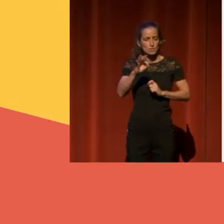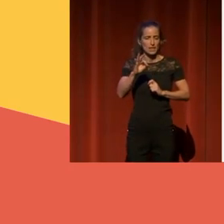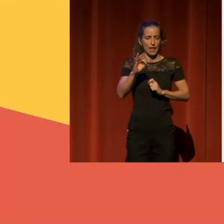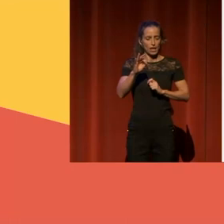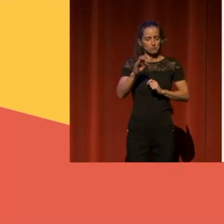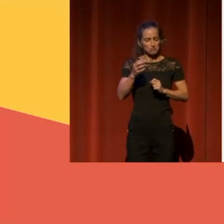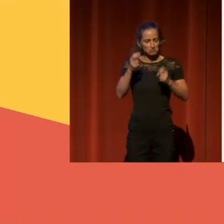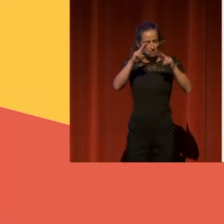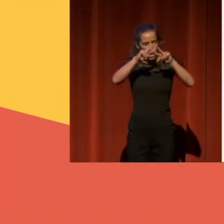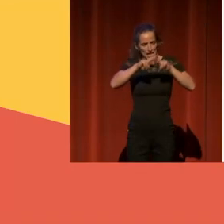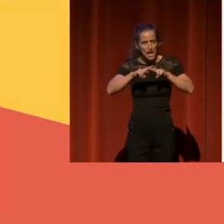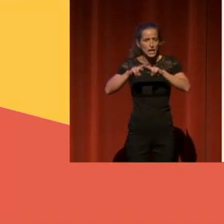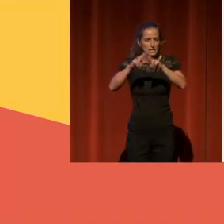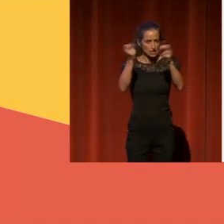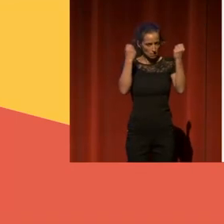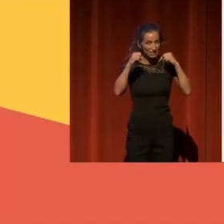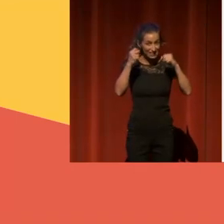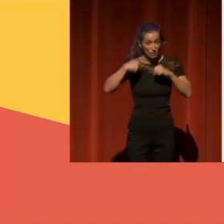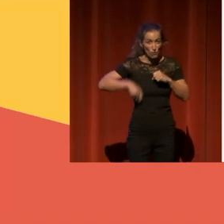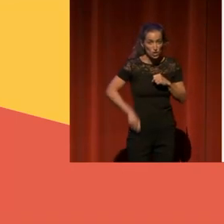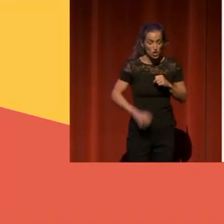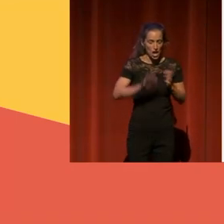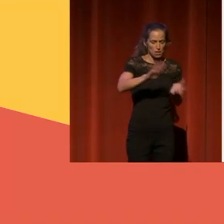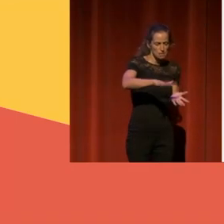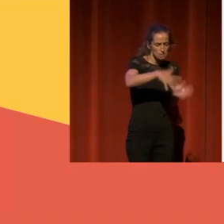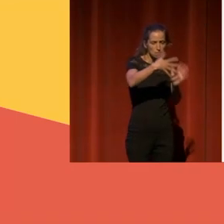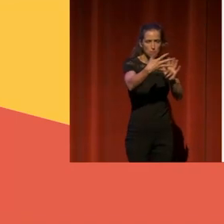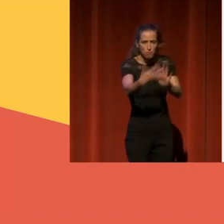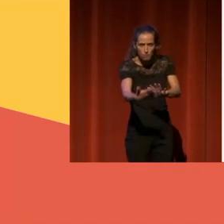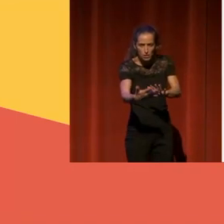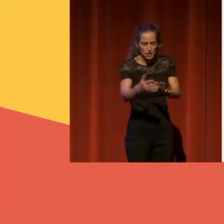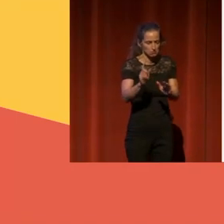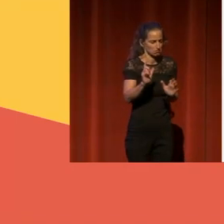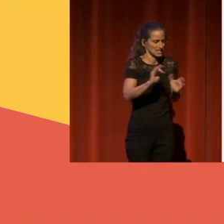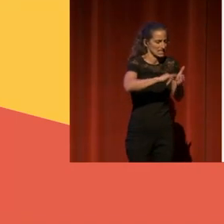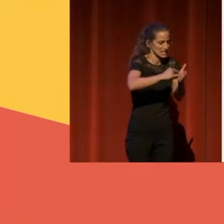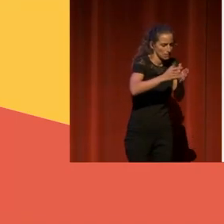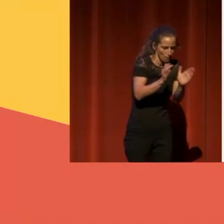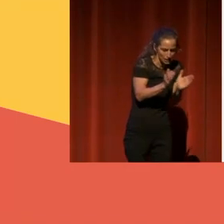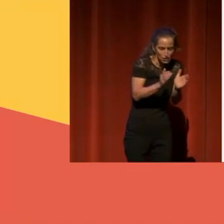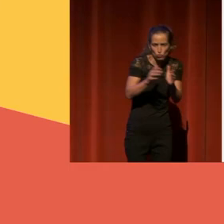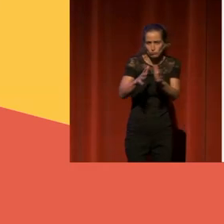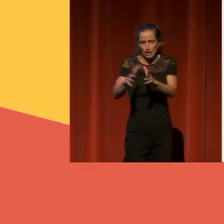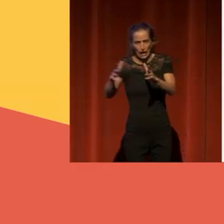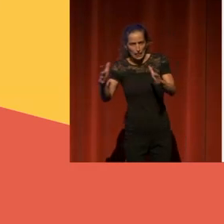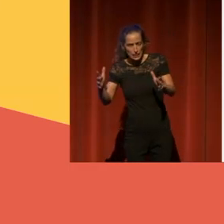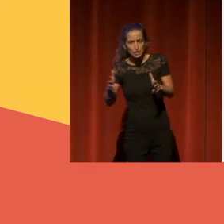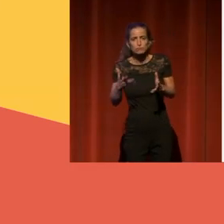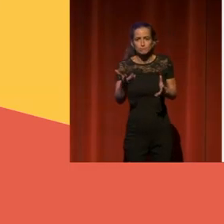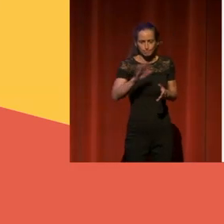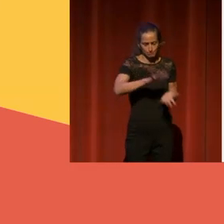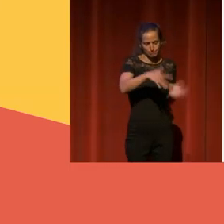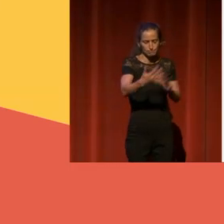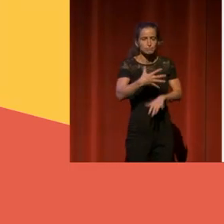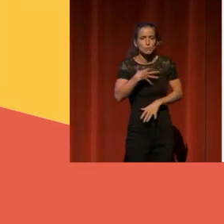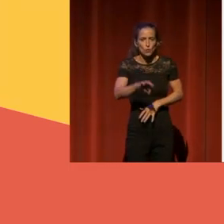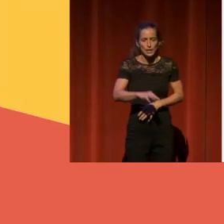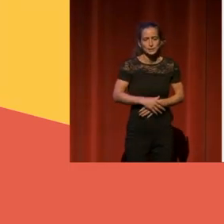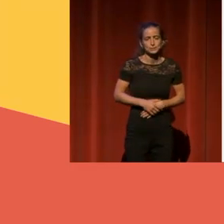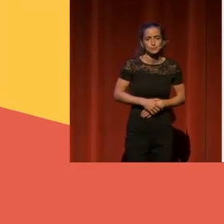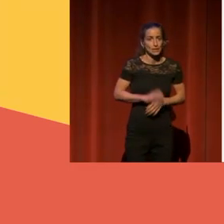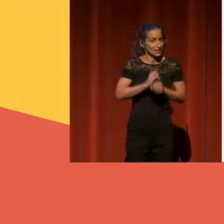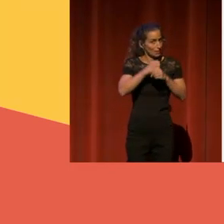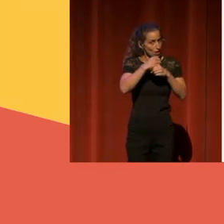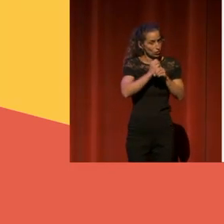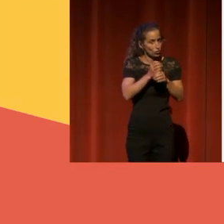profesional y en la trascendencia que tiene su implementación en macro y microsistemas. Los laboratorios ciudadanos en el contexto